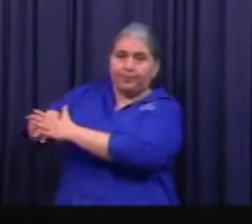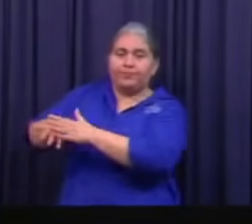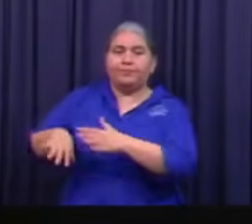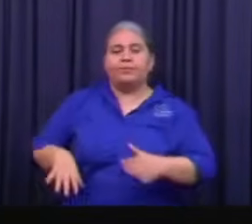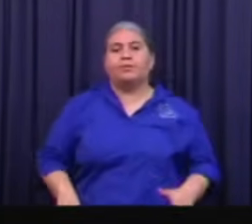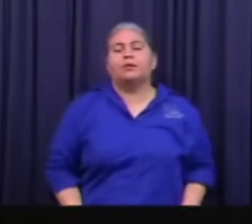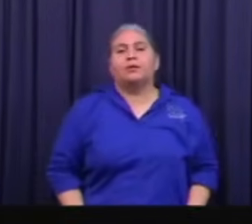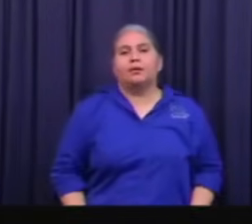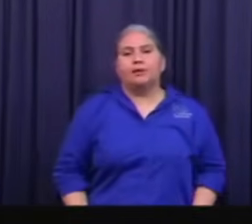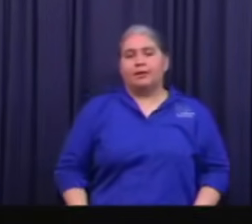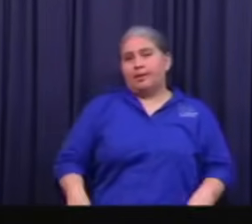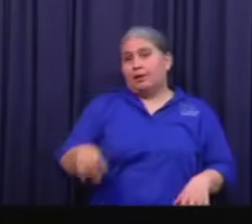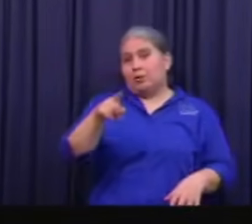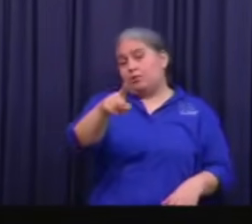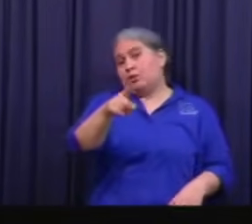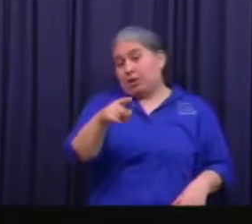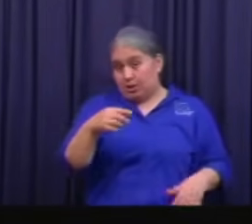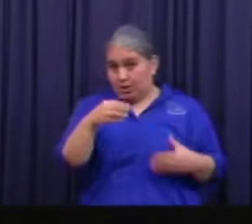puede